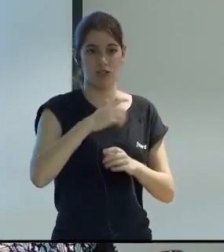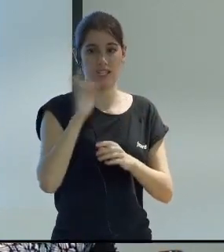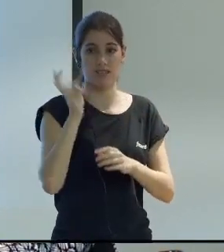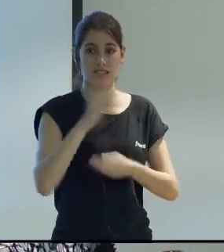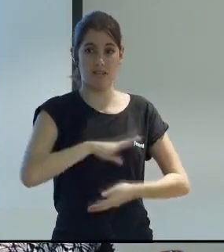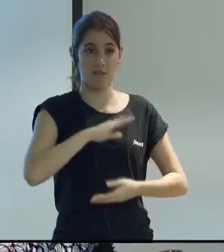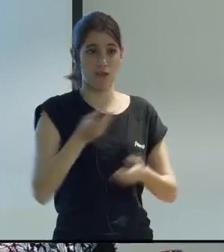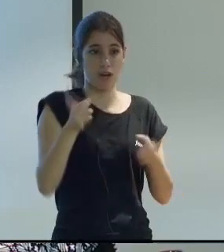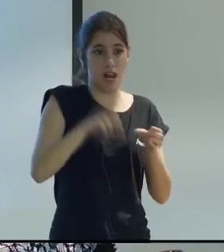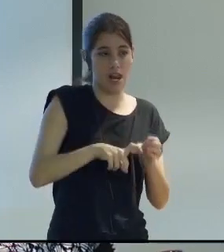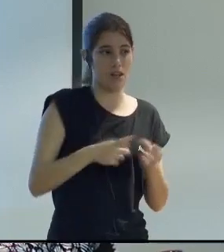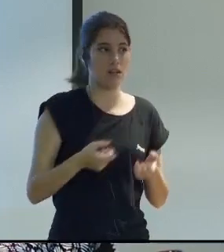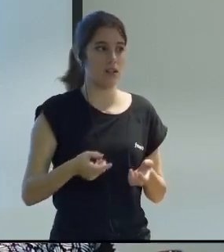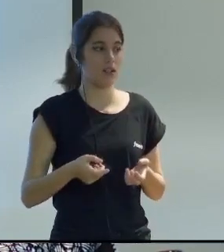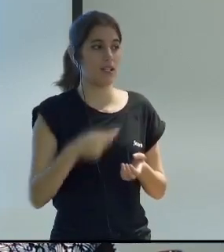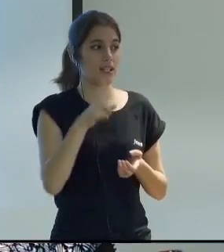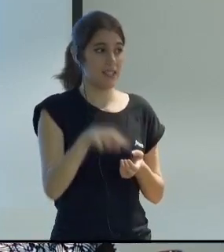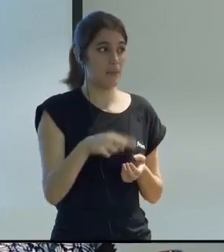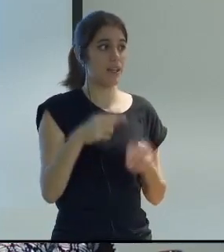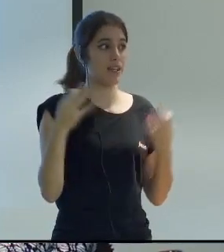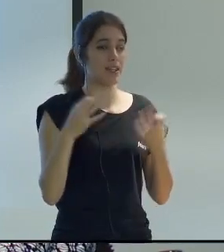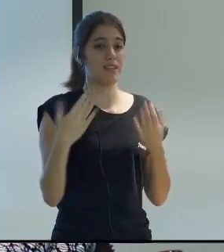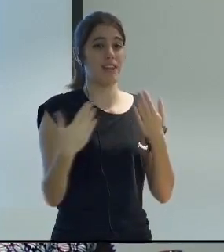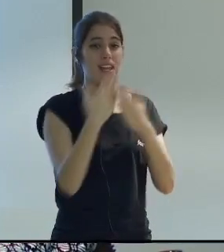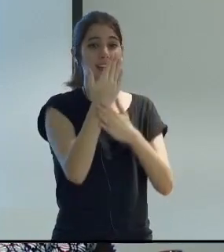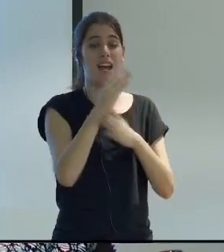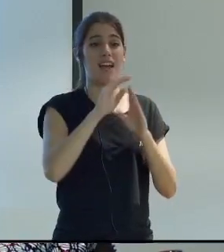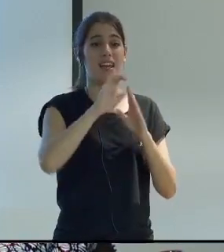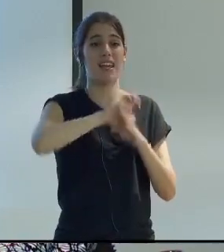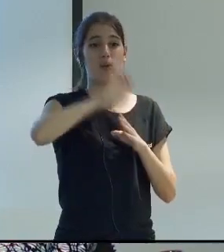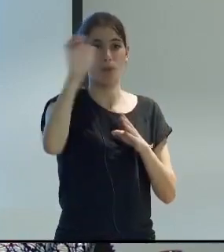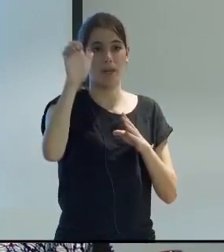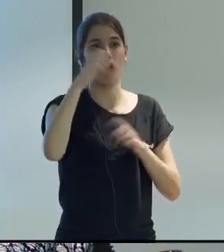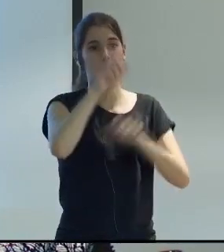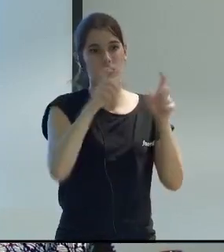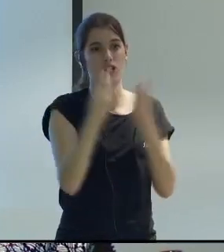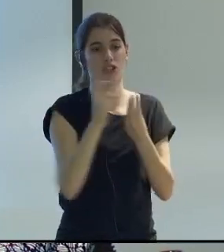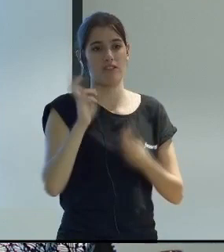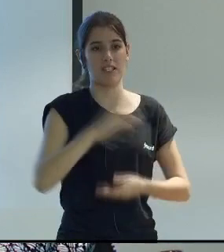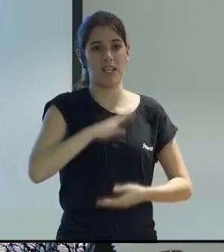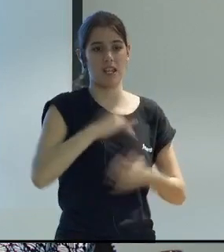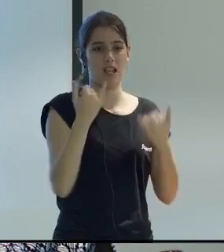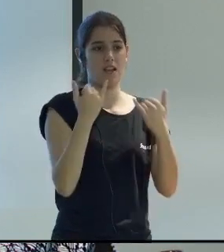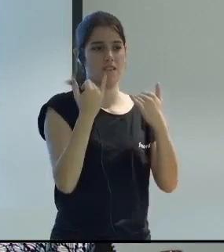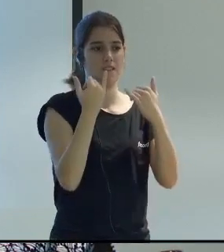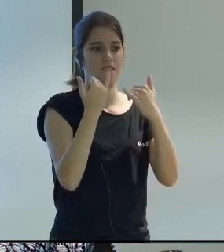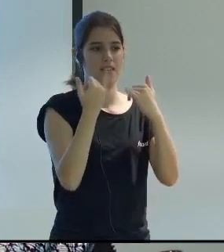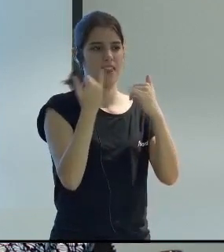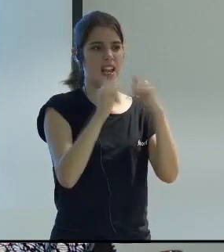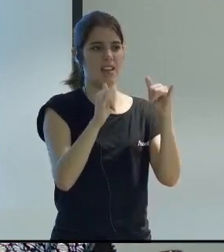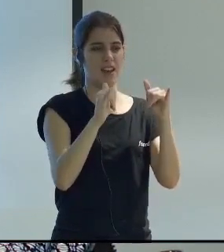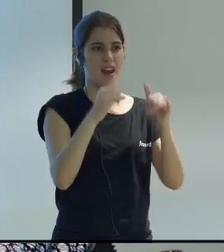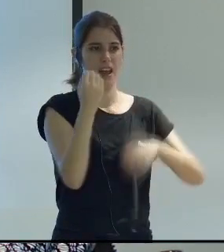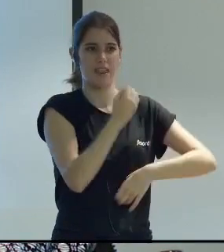diversidad funcional. También tenemos el Día Europeo de Personas con Diversidad Funcional. Se va a celebrar este año a principios de